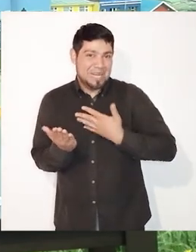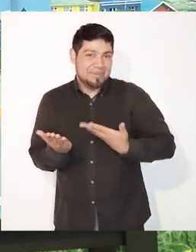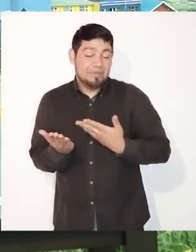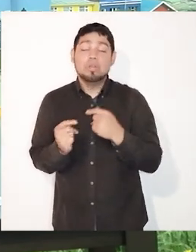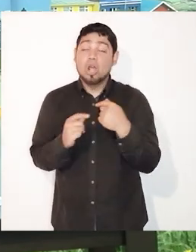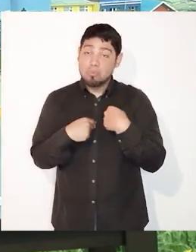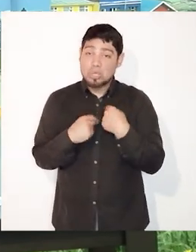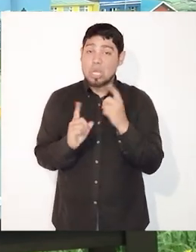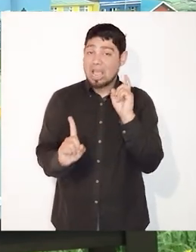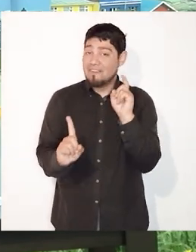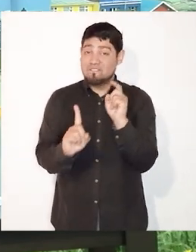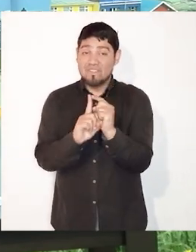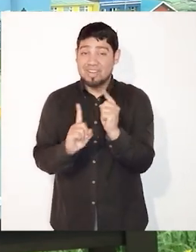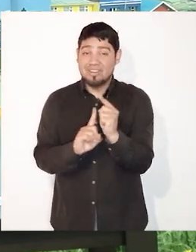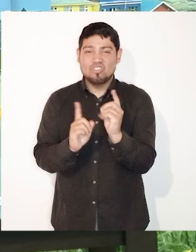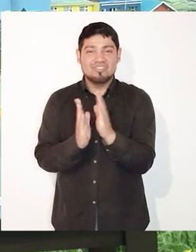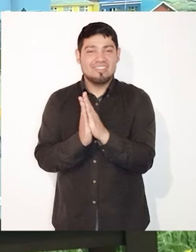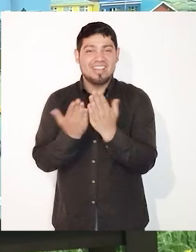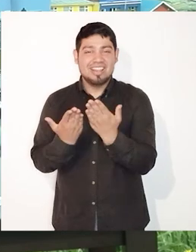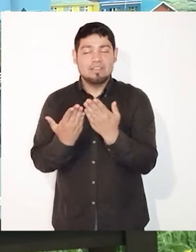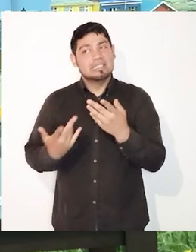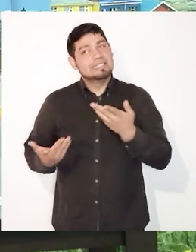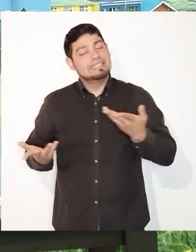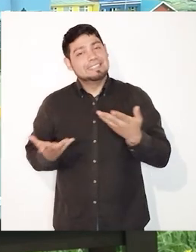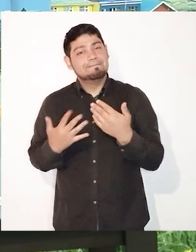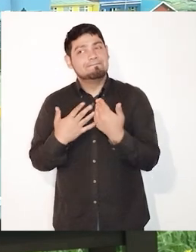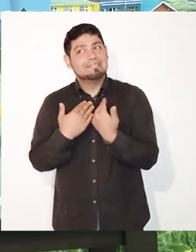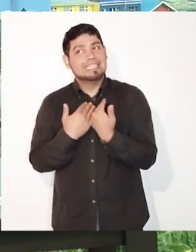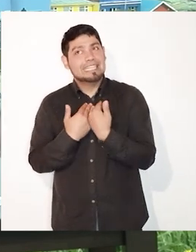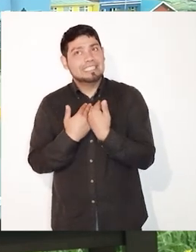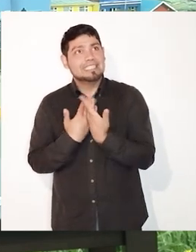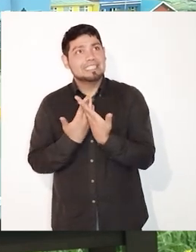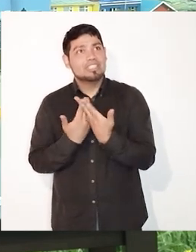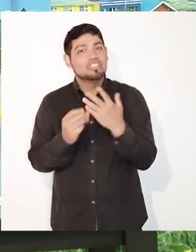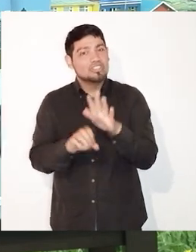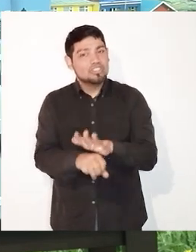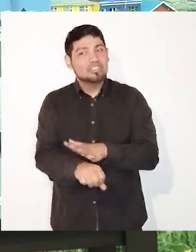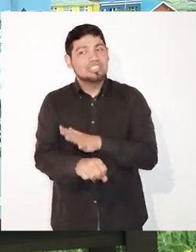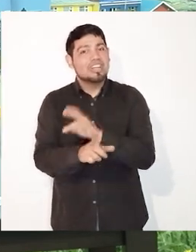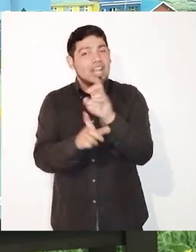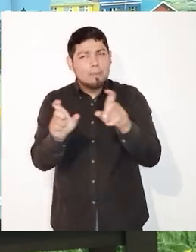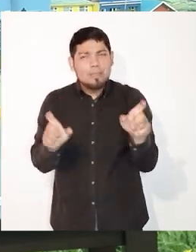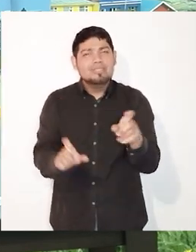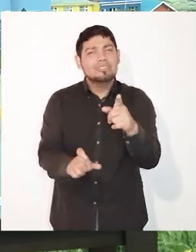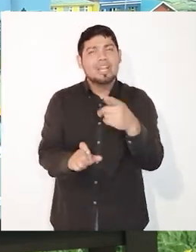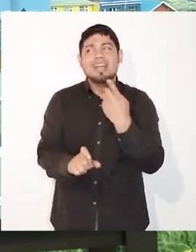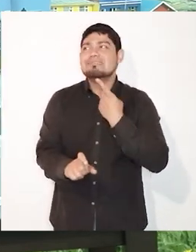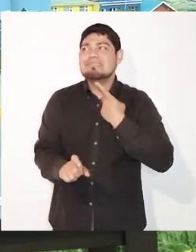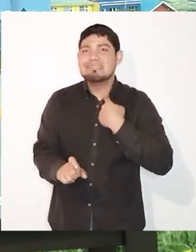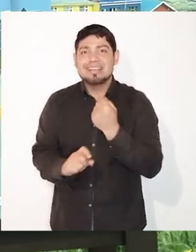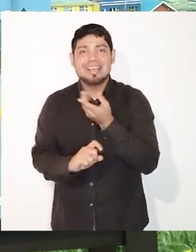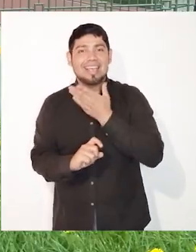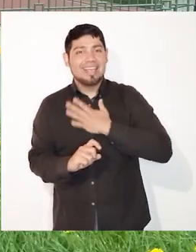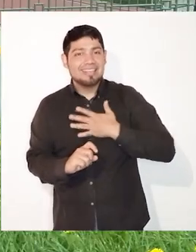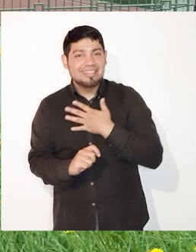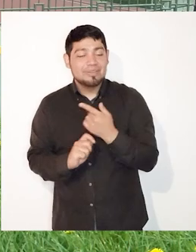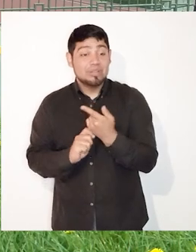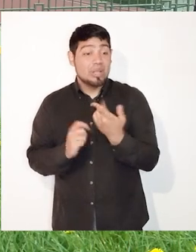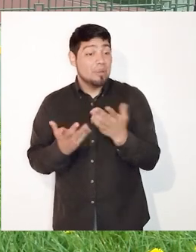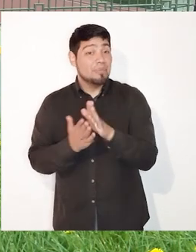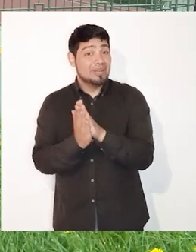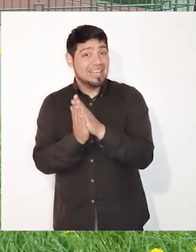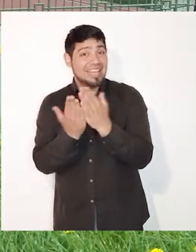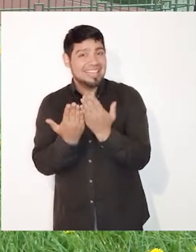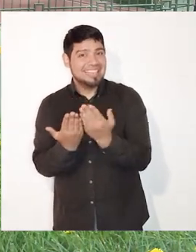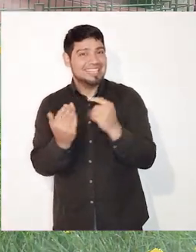pero hay algunas de mis obras que han llegado en forma más profunda a los lectores, como el caso de este primer